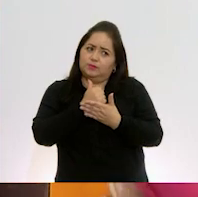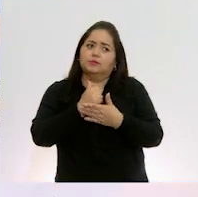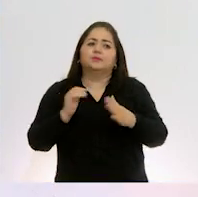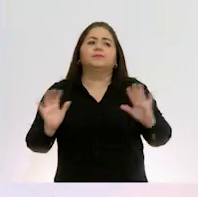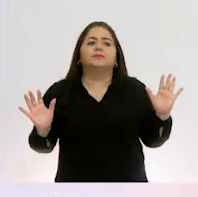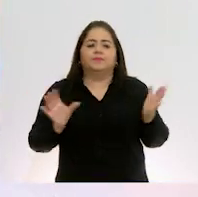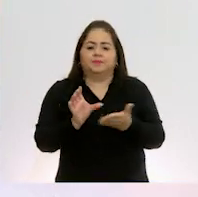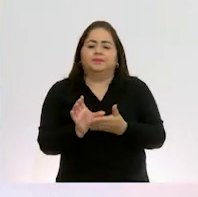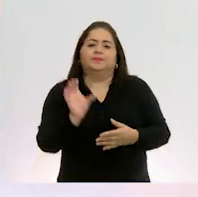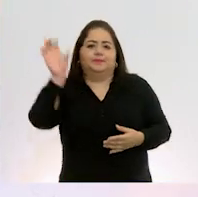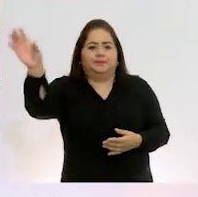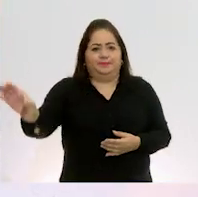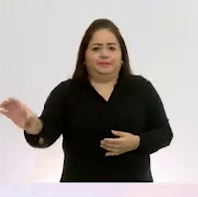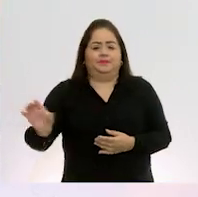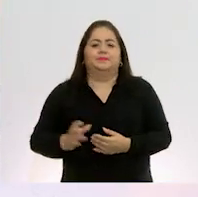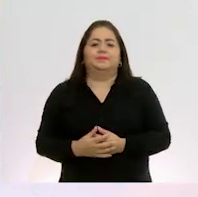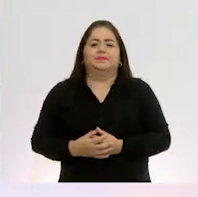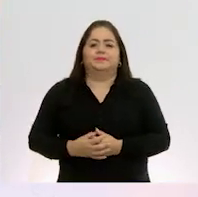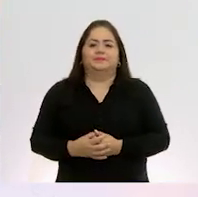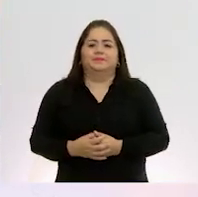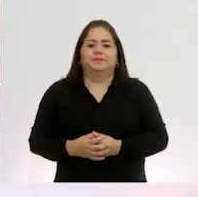poner ahí atrás.